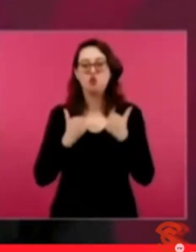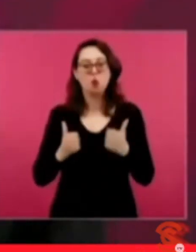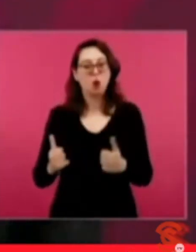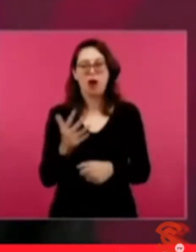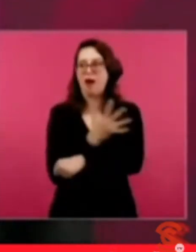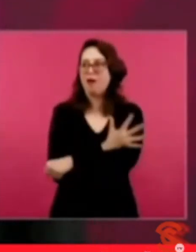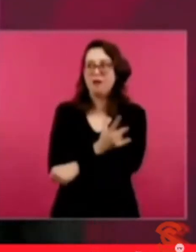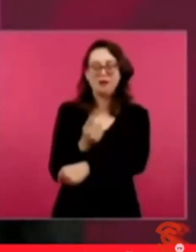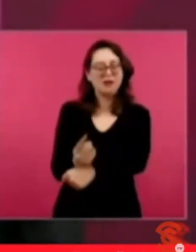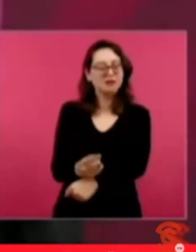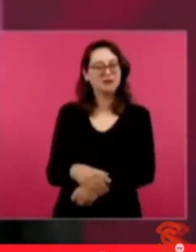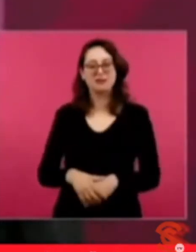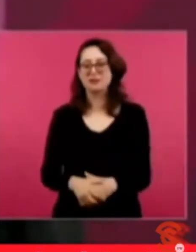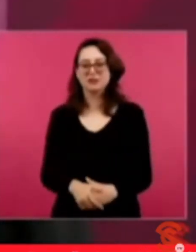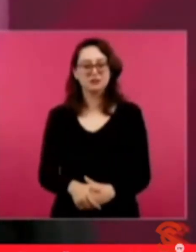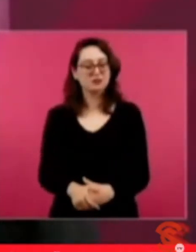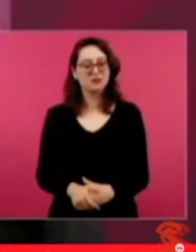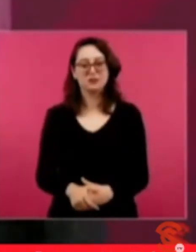deshonestidad